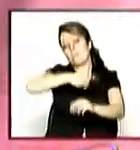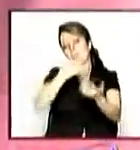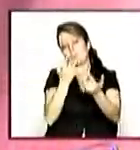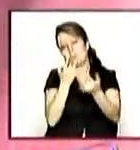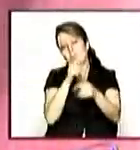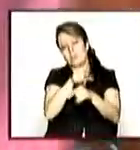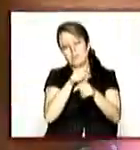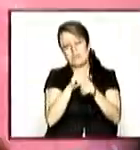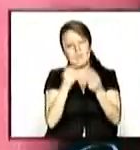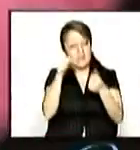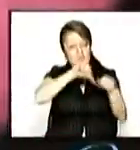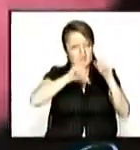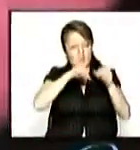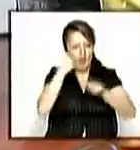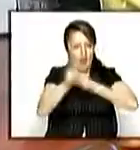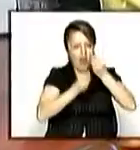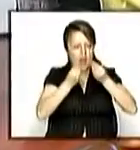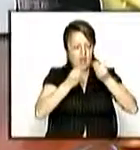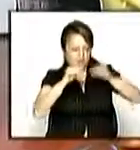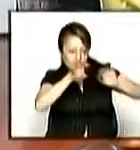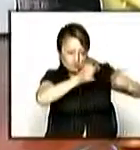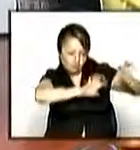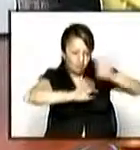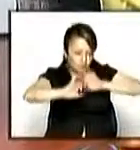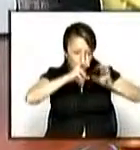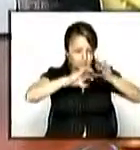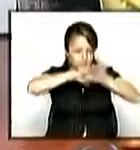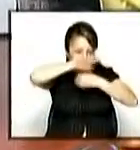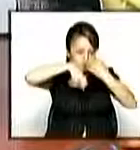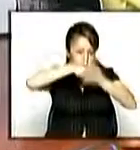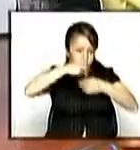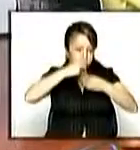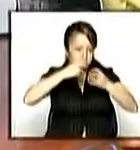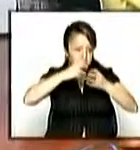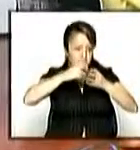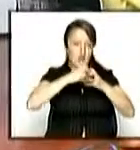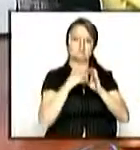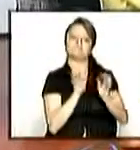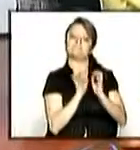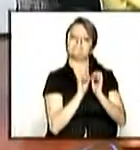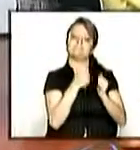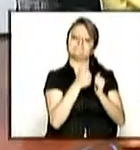fraccionar químicamente ese monómero y lo